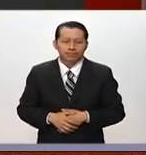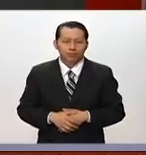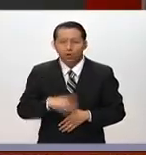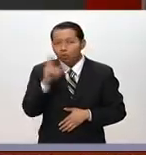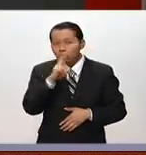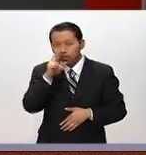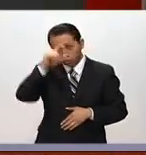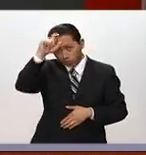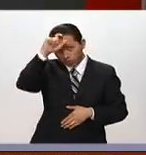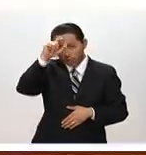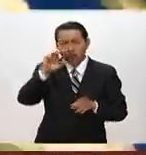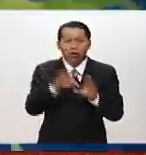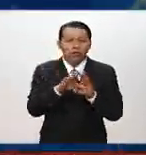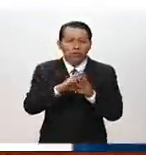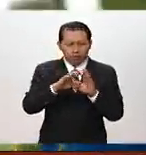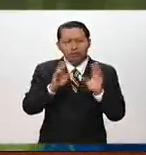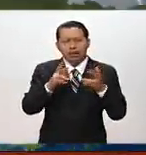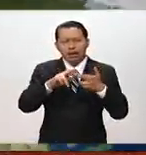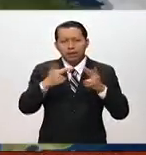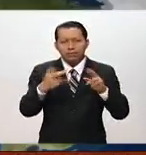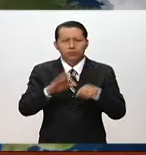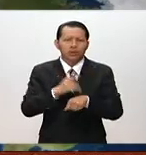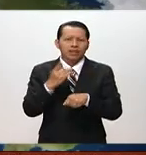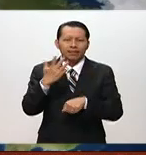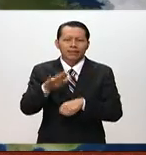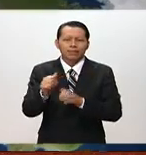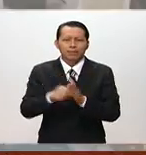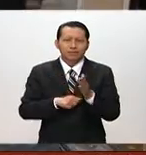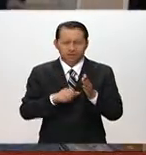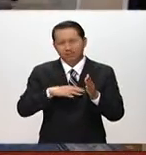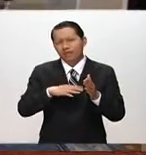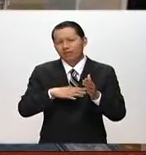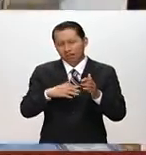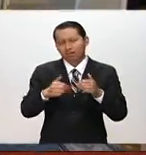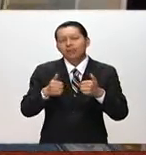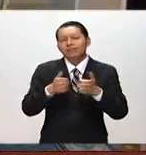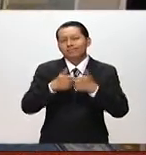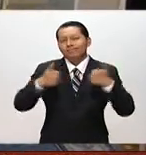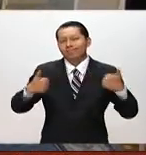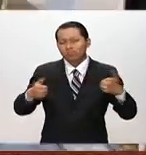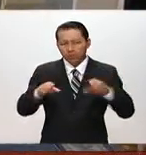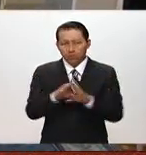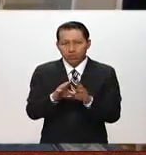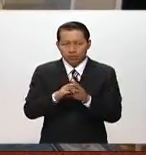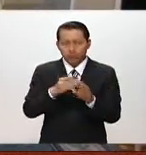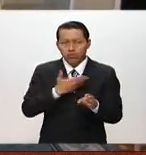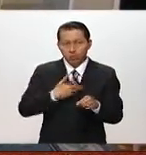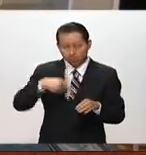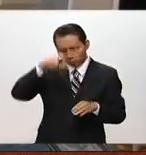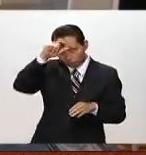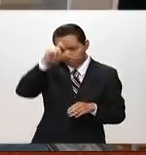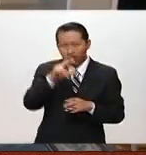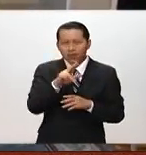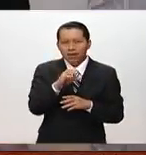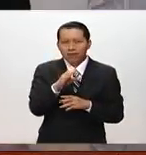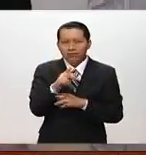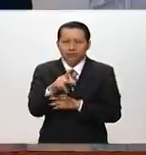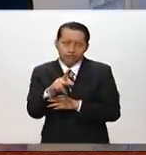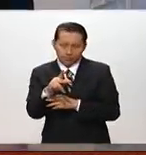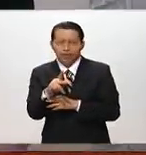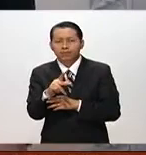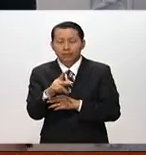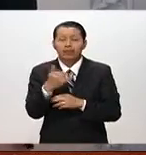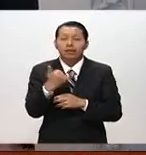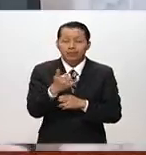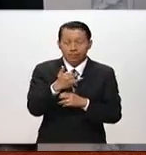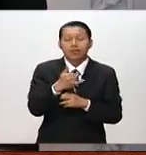Rusia y Turquía normalizan relaciones tras 10 meses de aislamiento diplomático. El presidente turco Recep Tayyip Erdogan y su